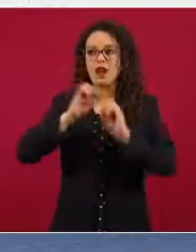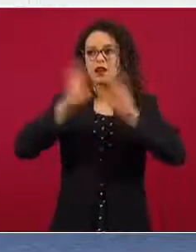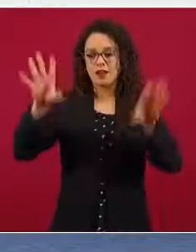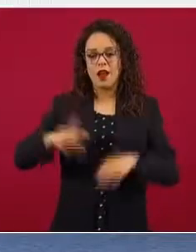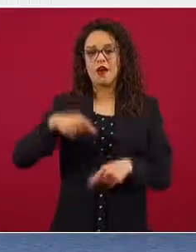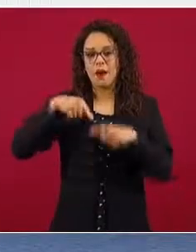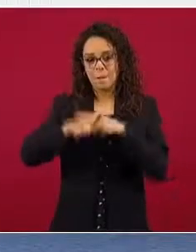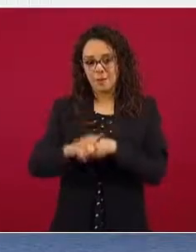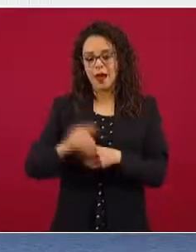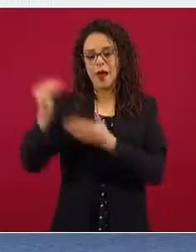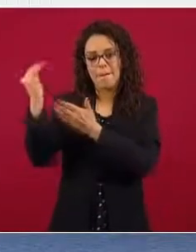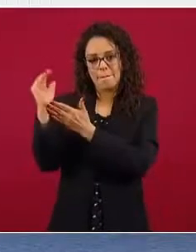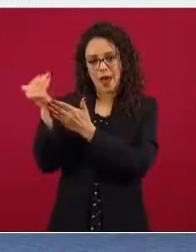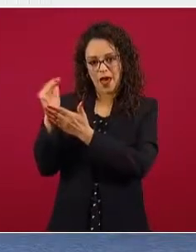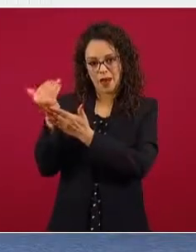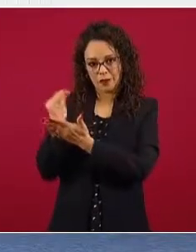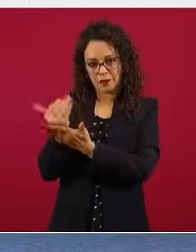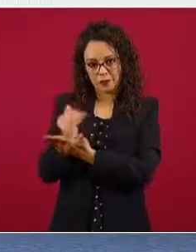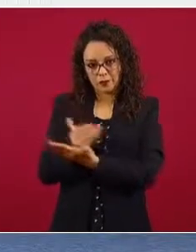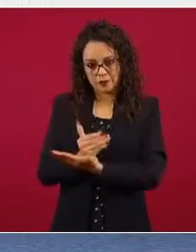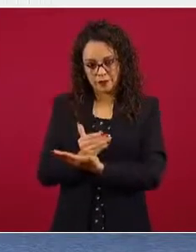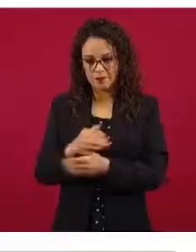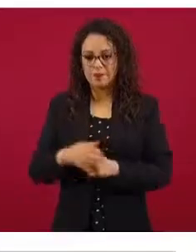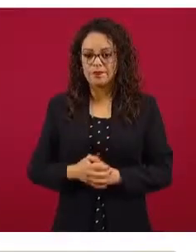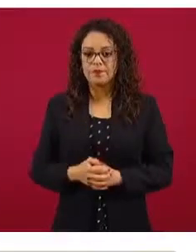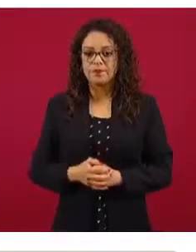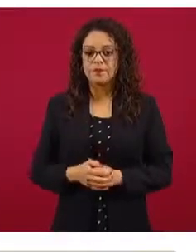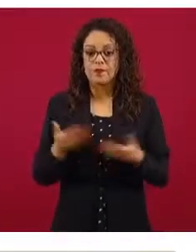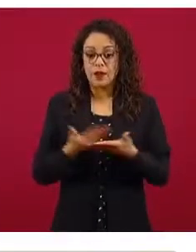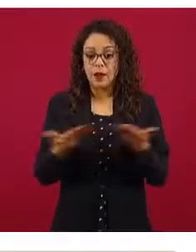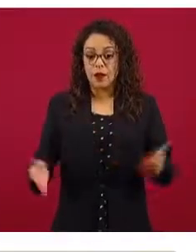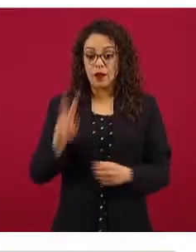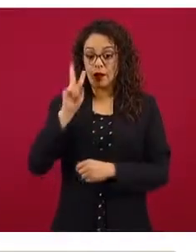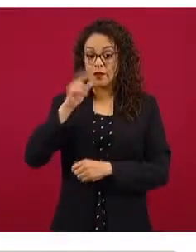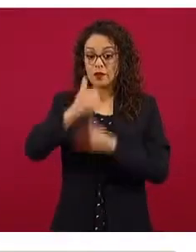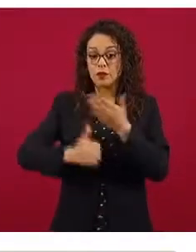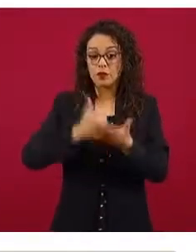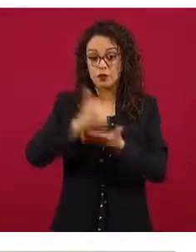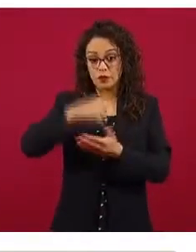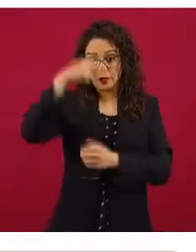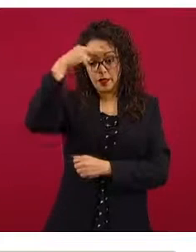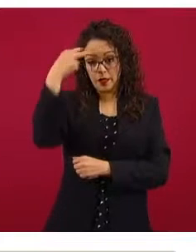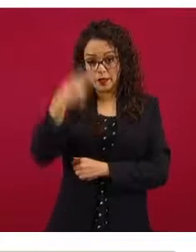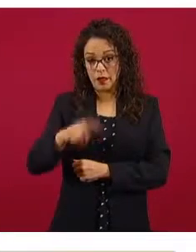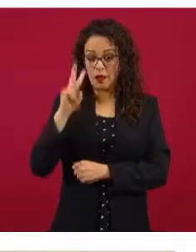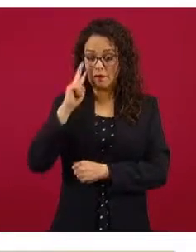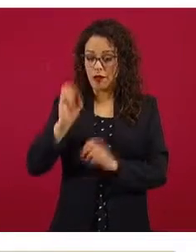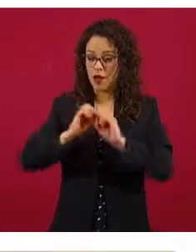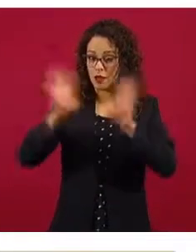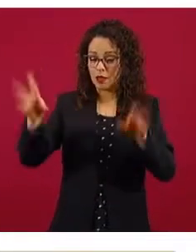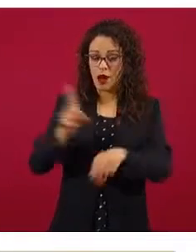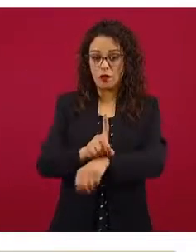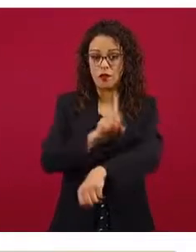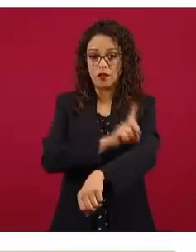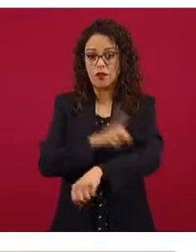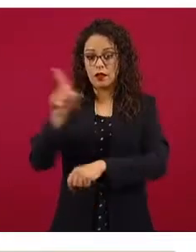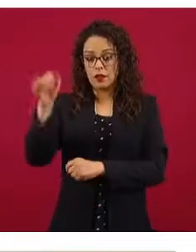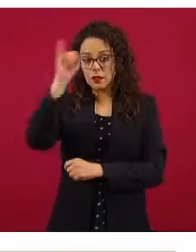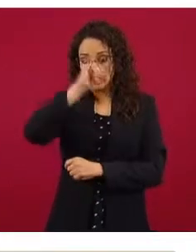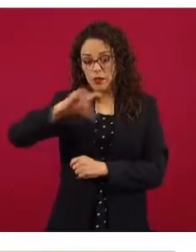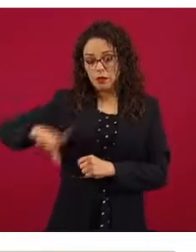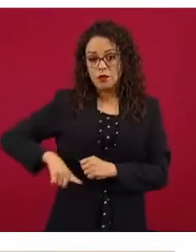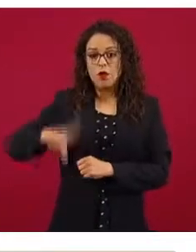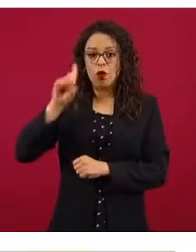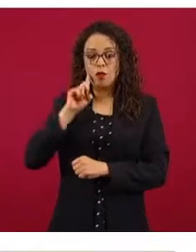siguiente. En el caso de la Ciudad de México, como lo hemos estado destacando, desde que la jefa de gobierno declaró la alerta